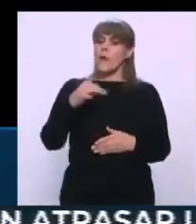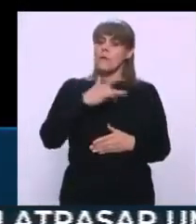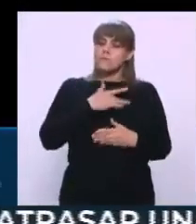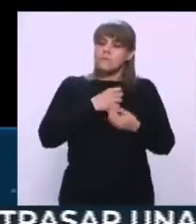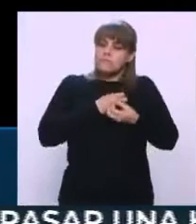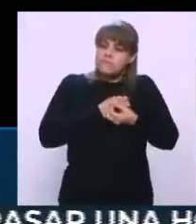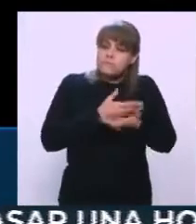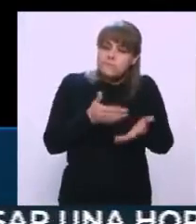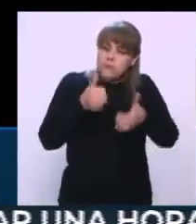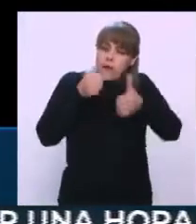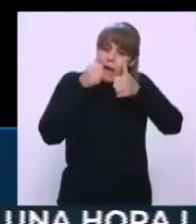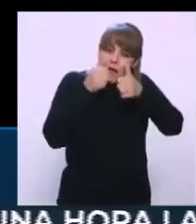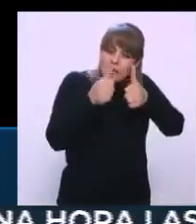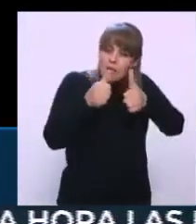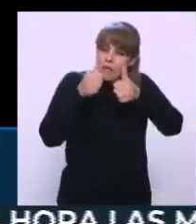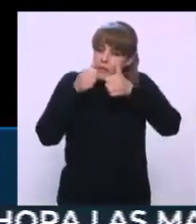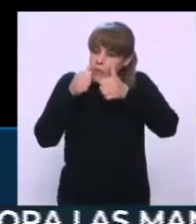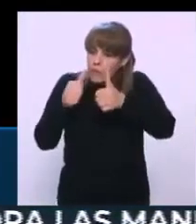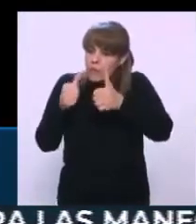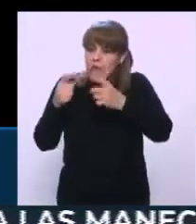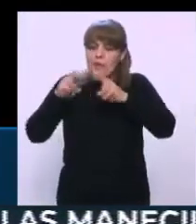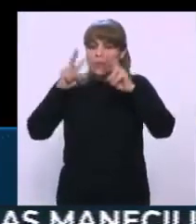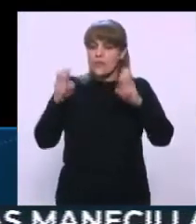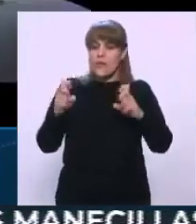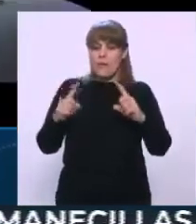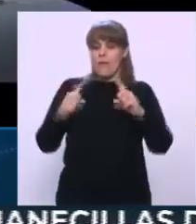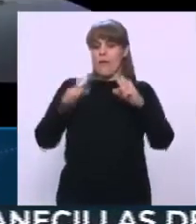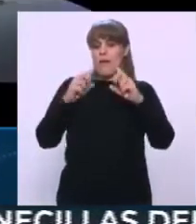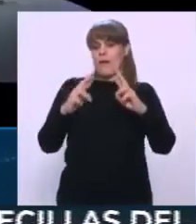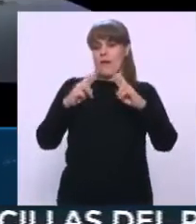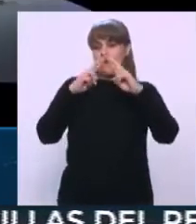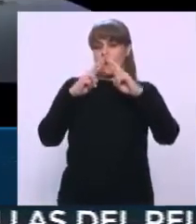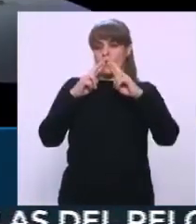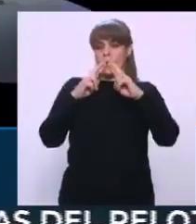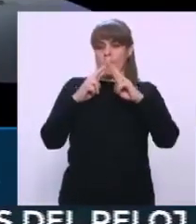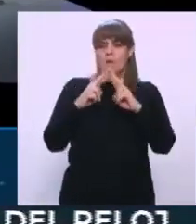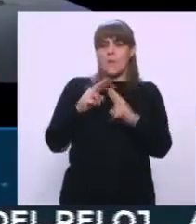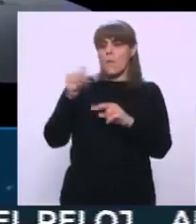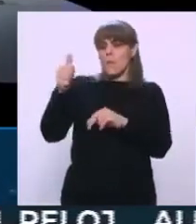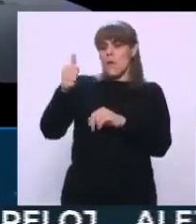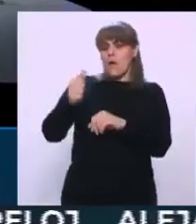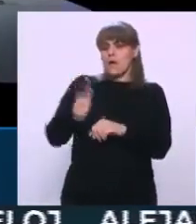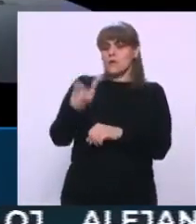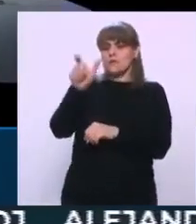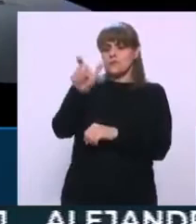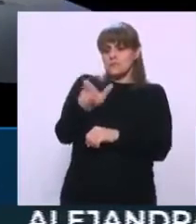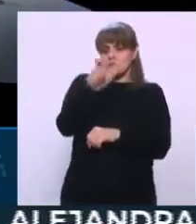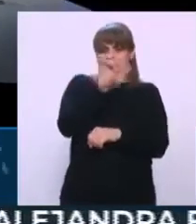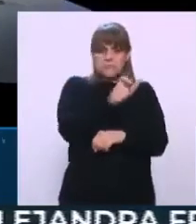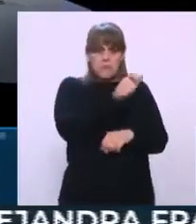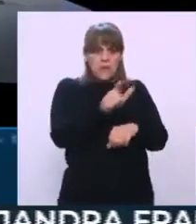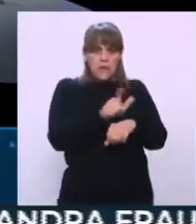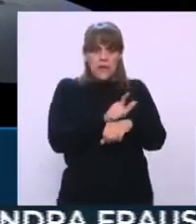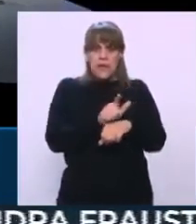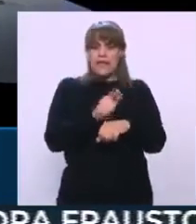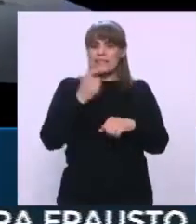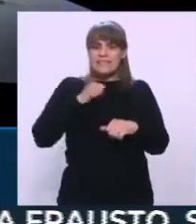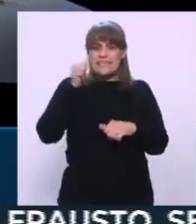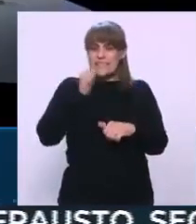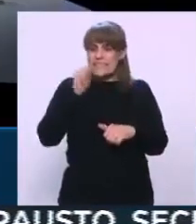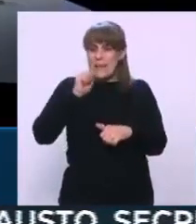misericordioso desde el punto de vista religioso con la condición homosexual, que ha sido sistemáticamente